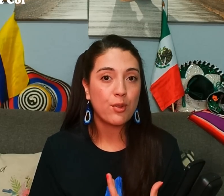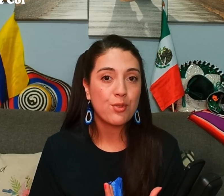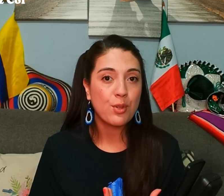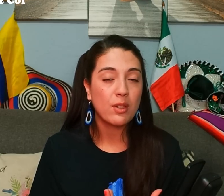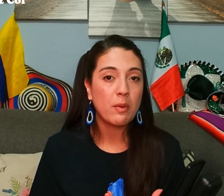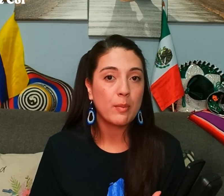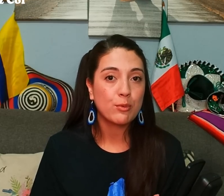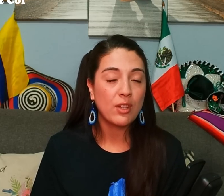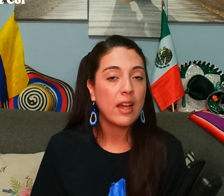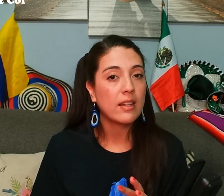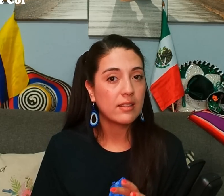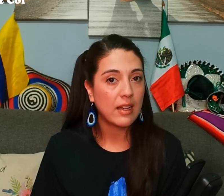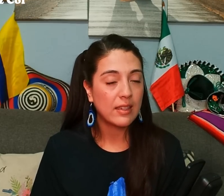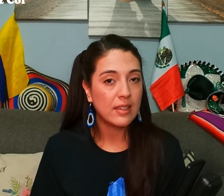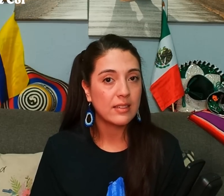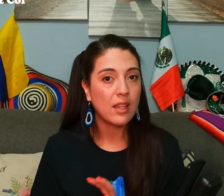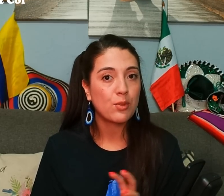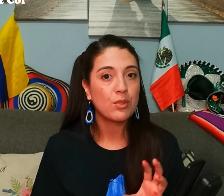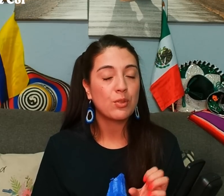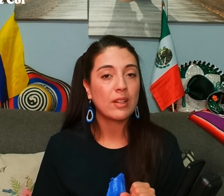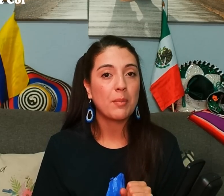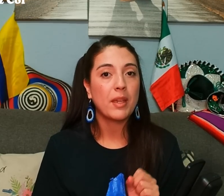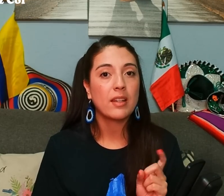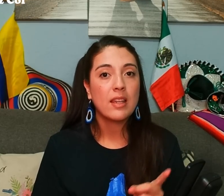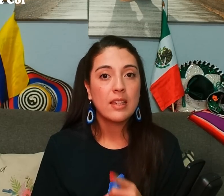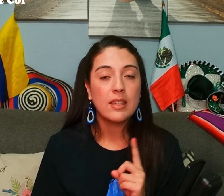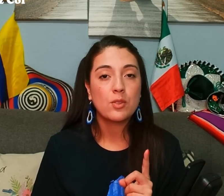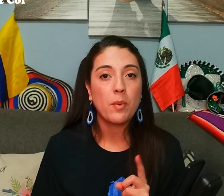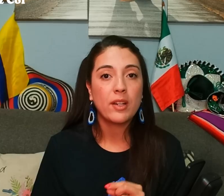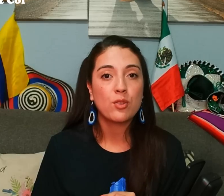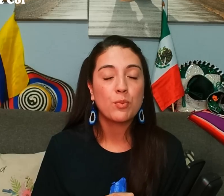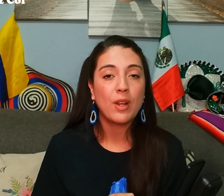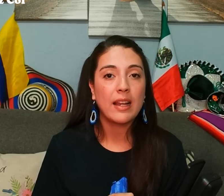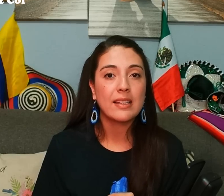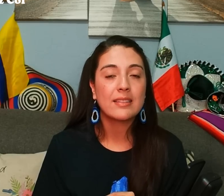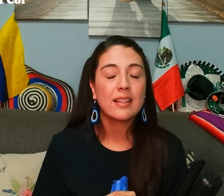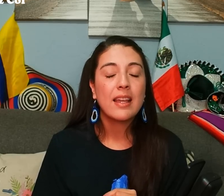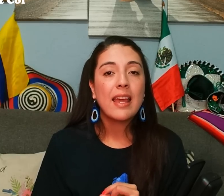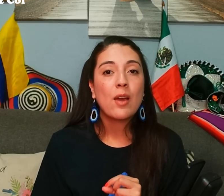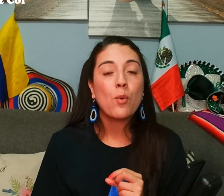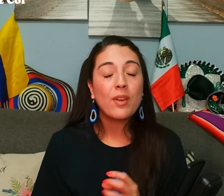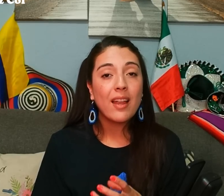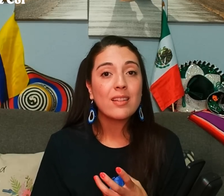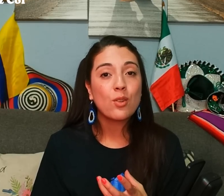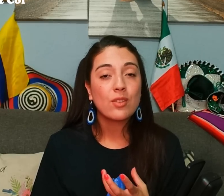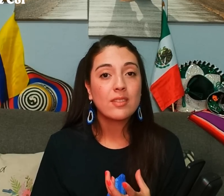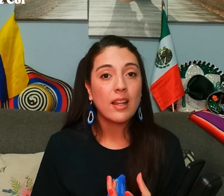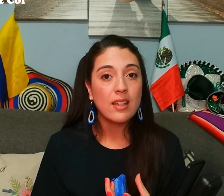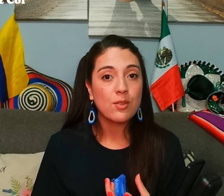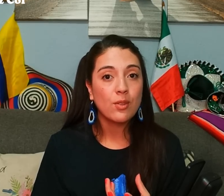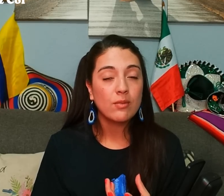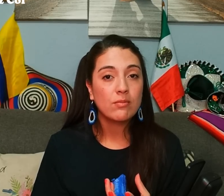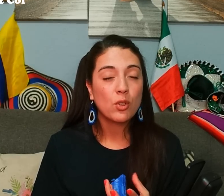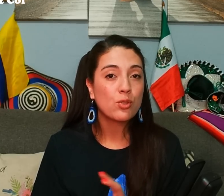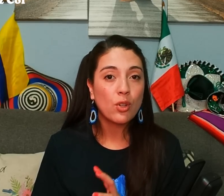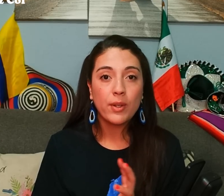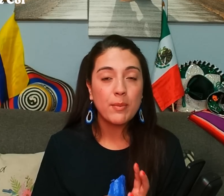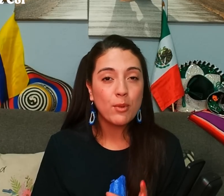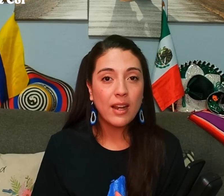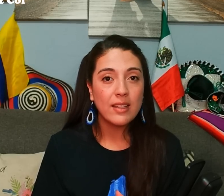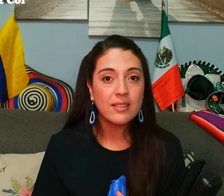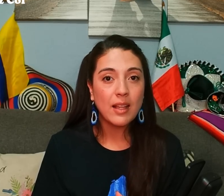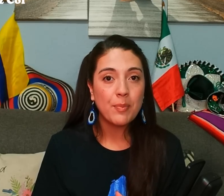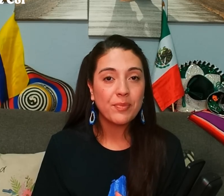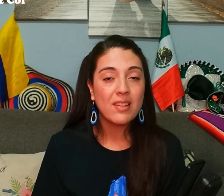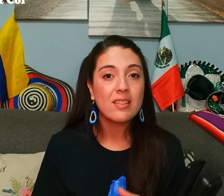fue reconocido a nivel mundial, aquí en Estados Unidos él también hizo varios murales. Una de las cosas que él hizo, no solo